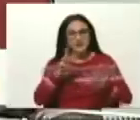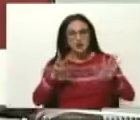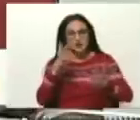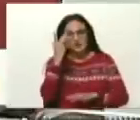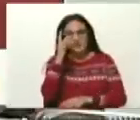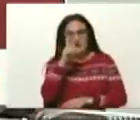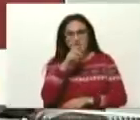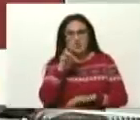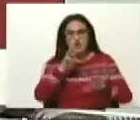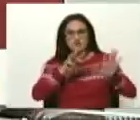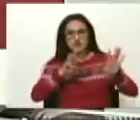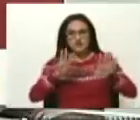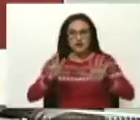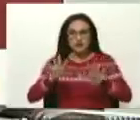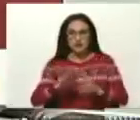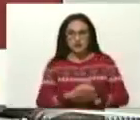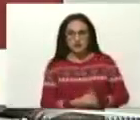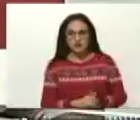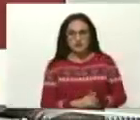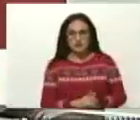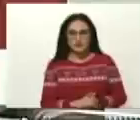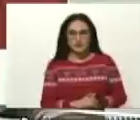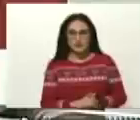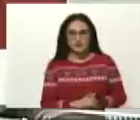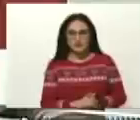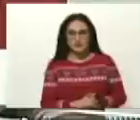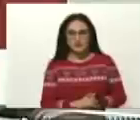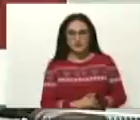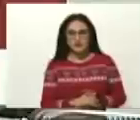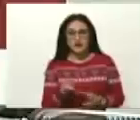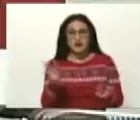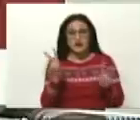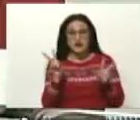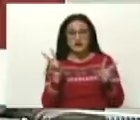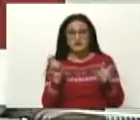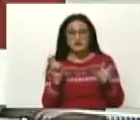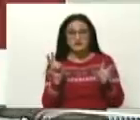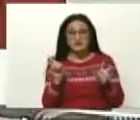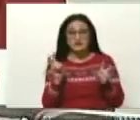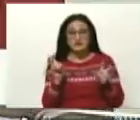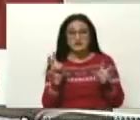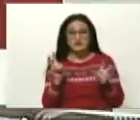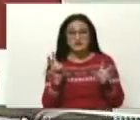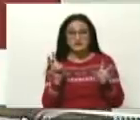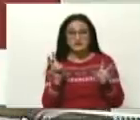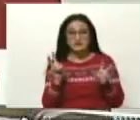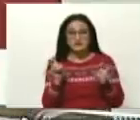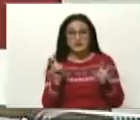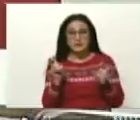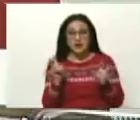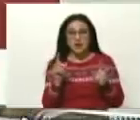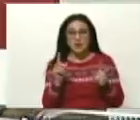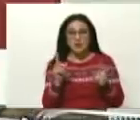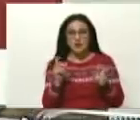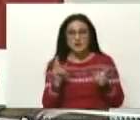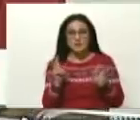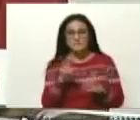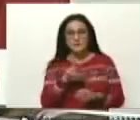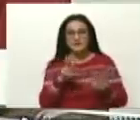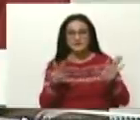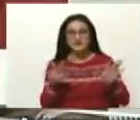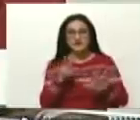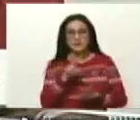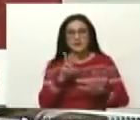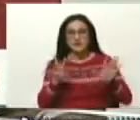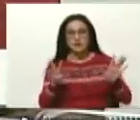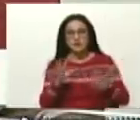año 89. Como puntos, hablamos de los puntos más, los hitos, 27,